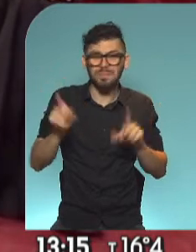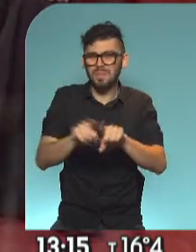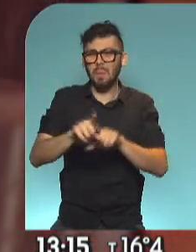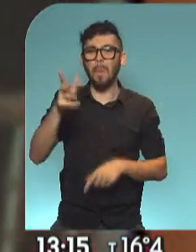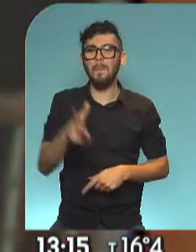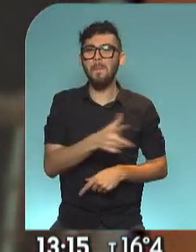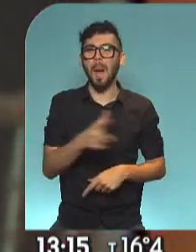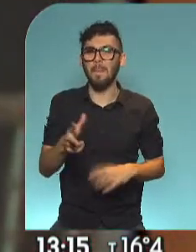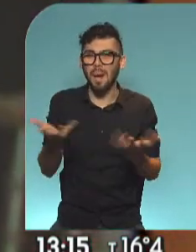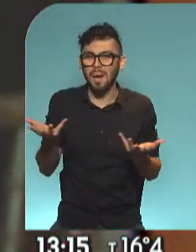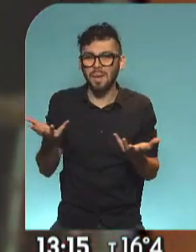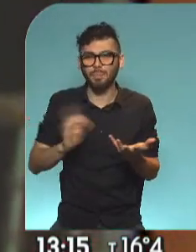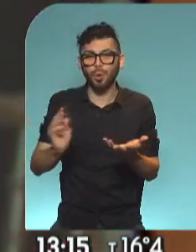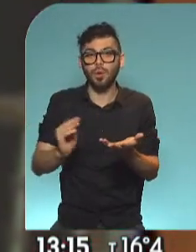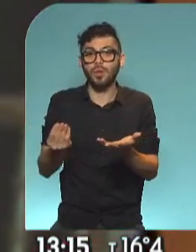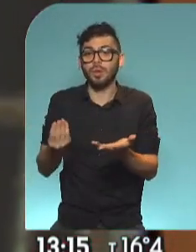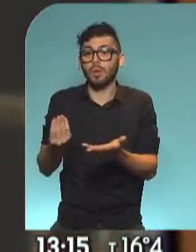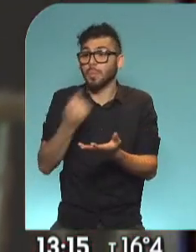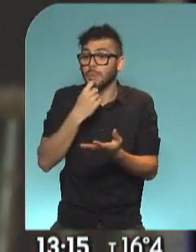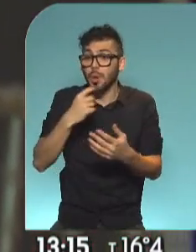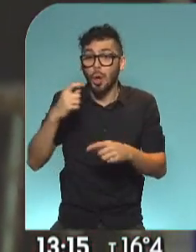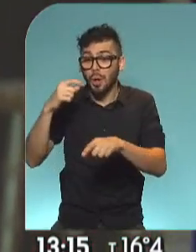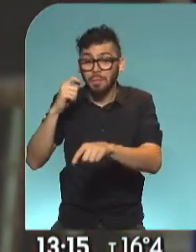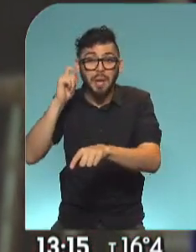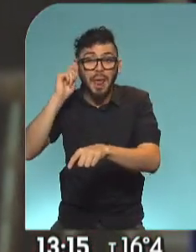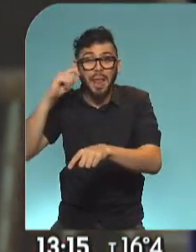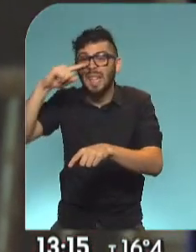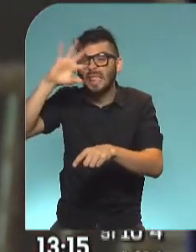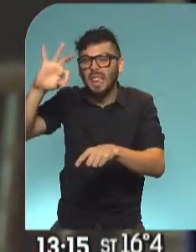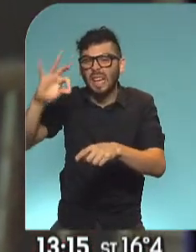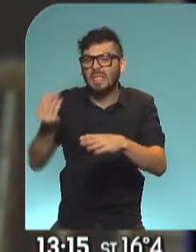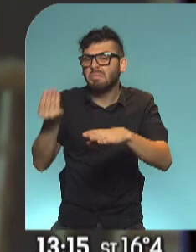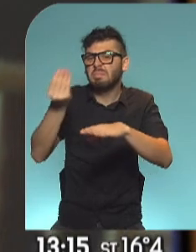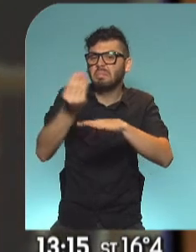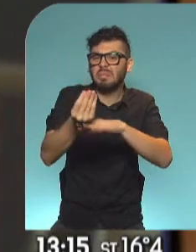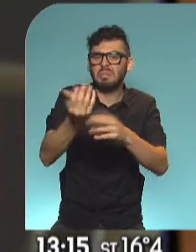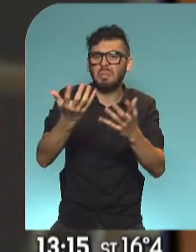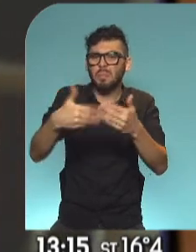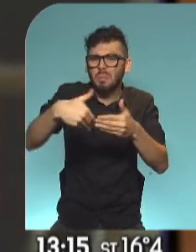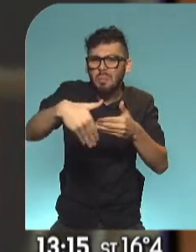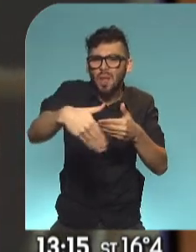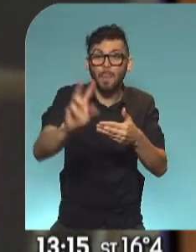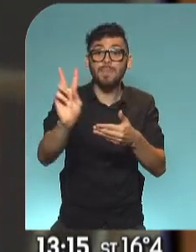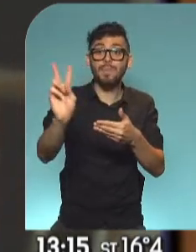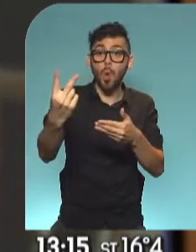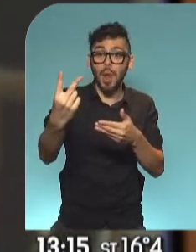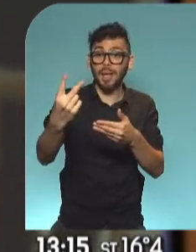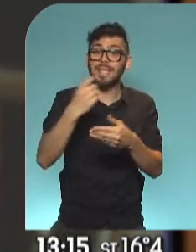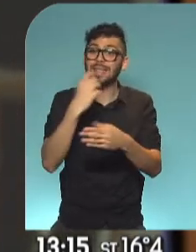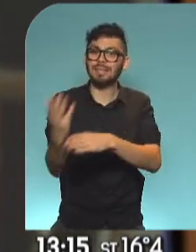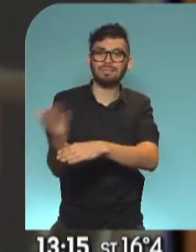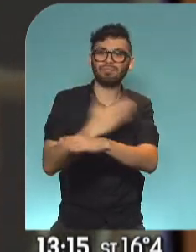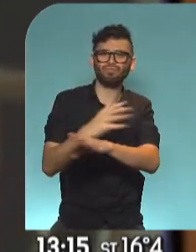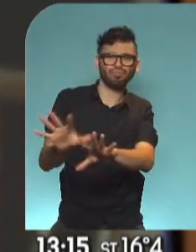designa un candidato de 70 años, porque te va a durar, 10 años, 15 años, no sé cuánto es la esperanza de vida más o menos en Estados Unidos. Si vos designás, como el caso de Barrett,